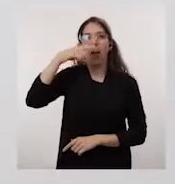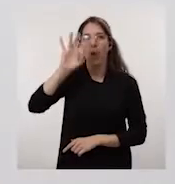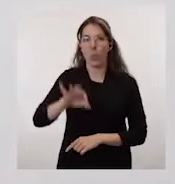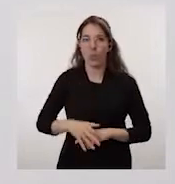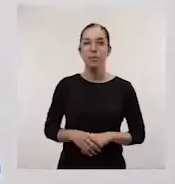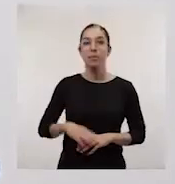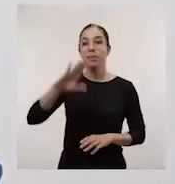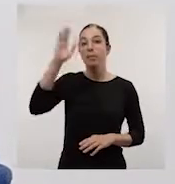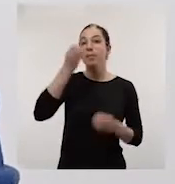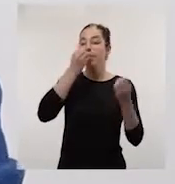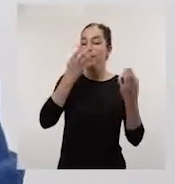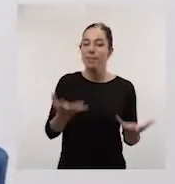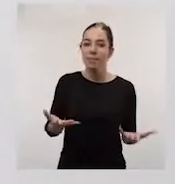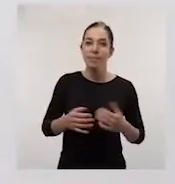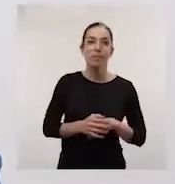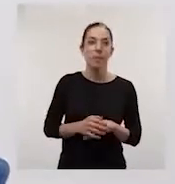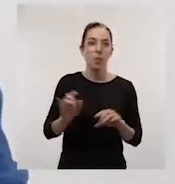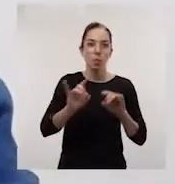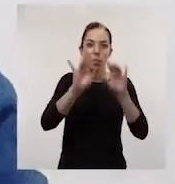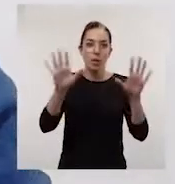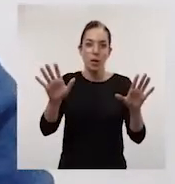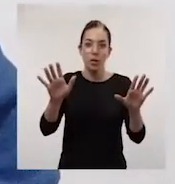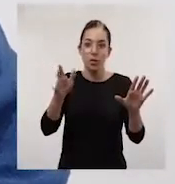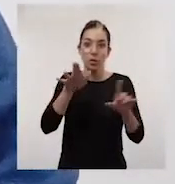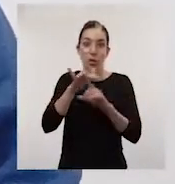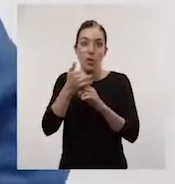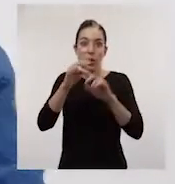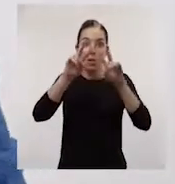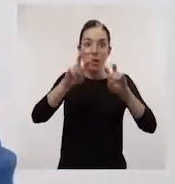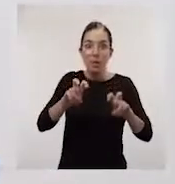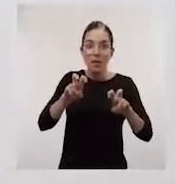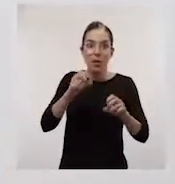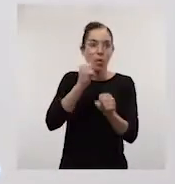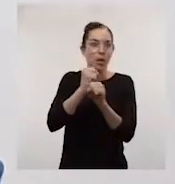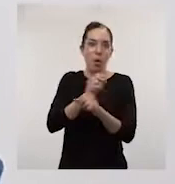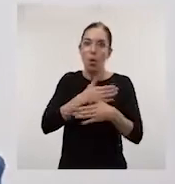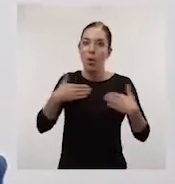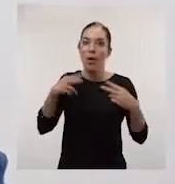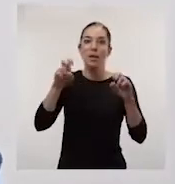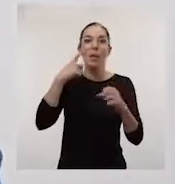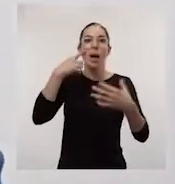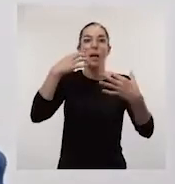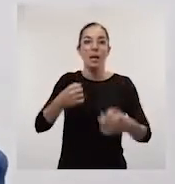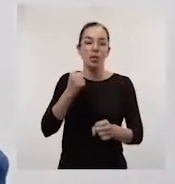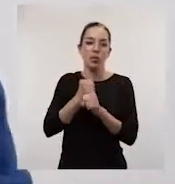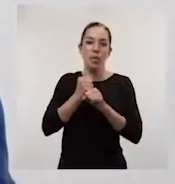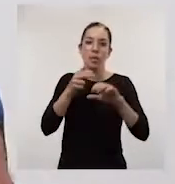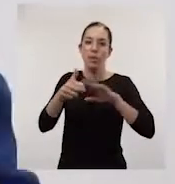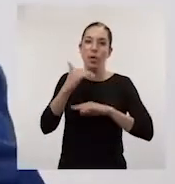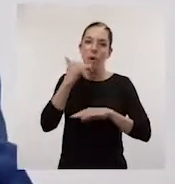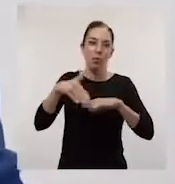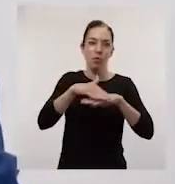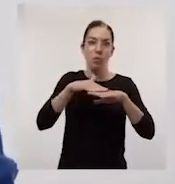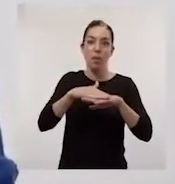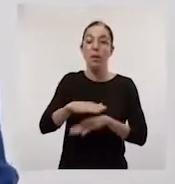hola buenas por supuesto como en cualquier trabajo dentro del contexto de la investigación la prevención de riesgos es fundamental principalmente